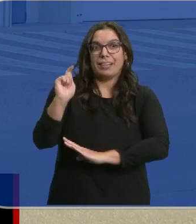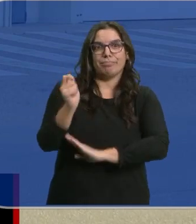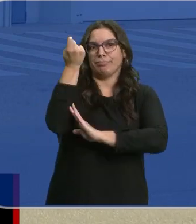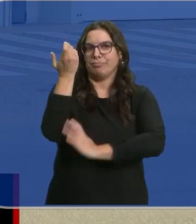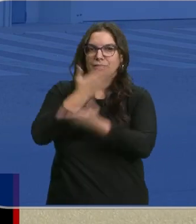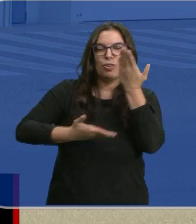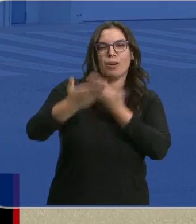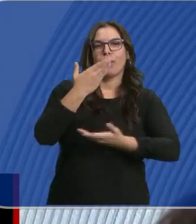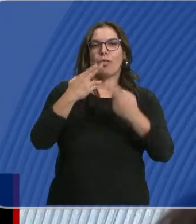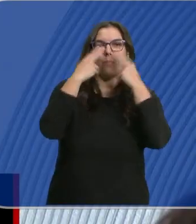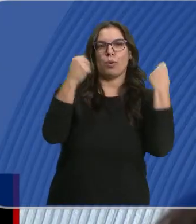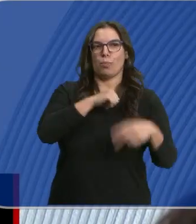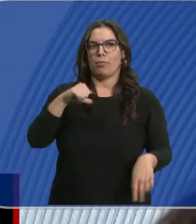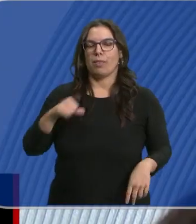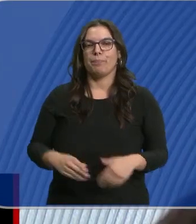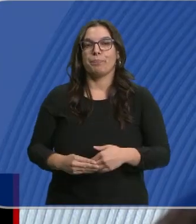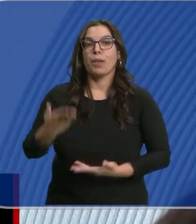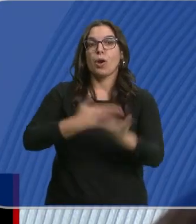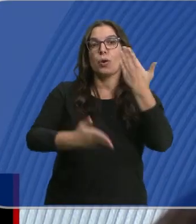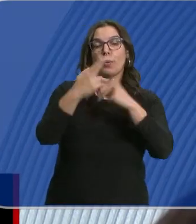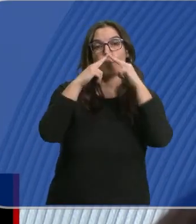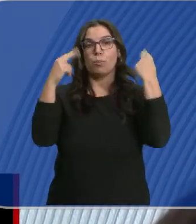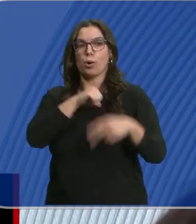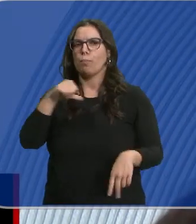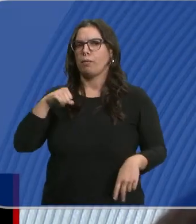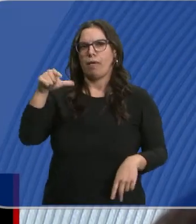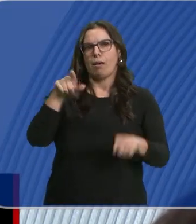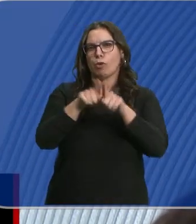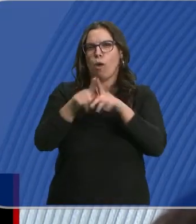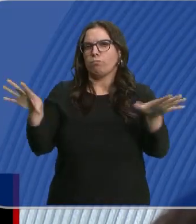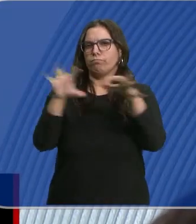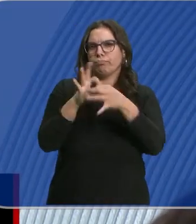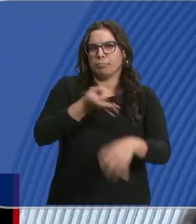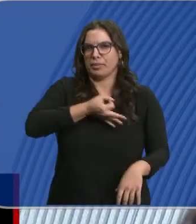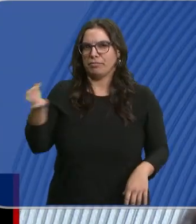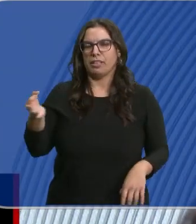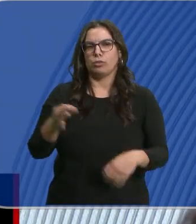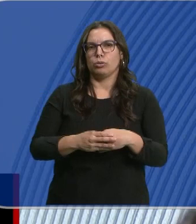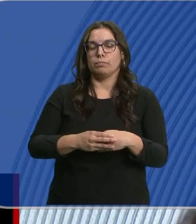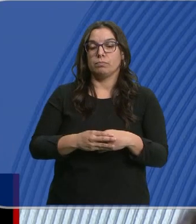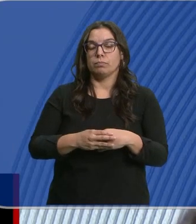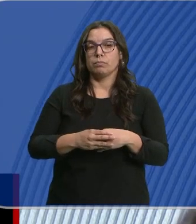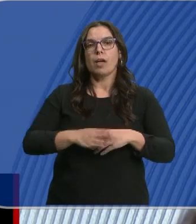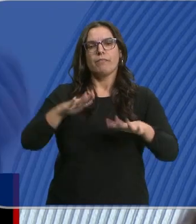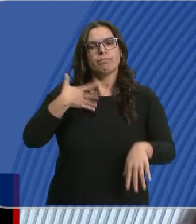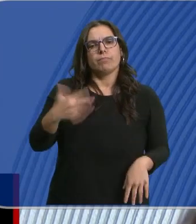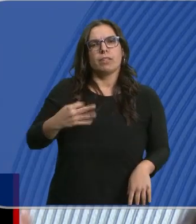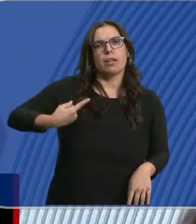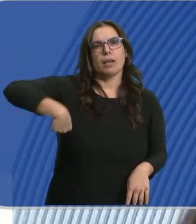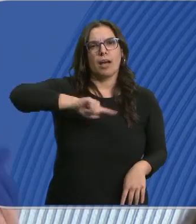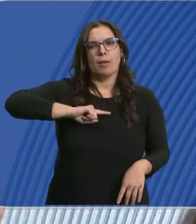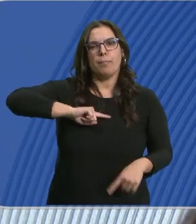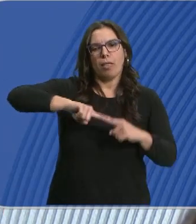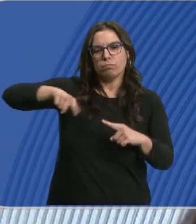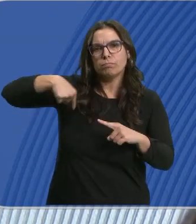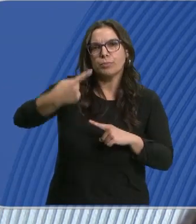colaboración público-privada. Colaboración público-privada que ha encajado perfectamente. Hemos sido capaces de convertirla en